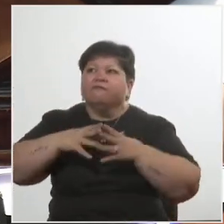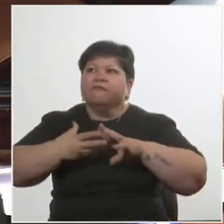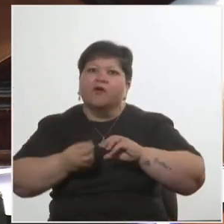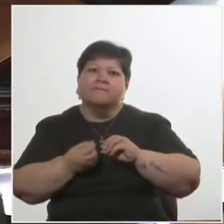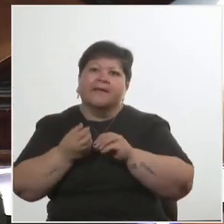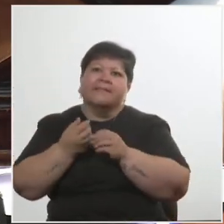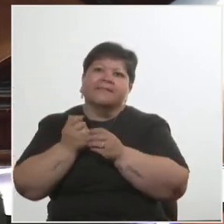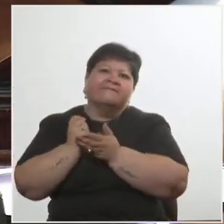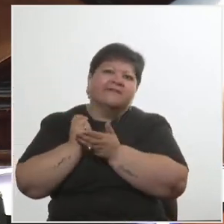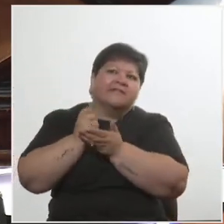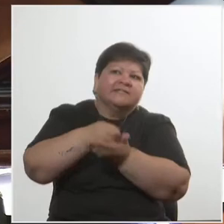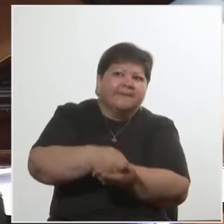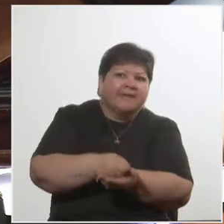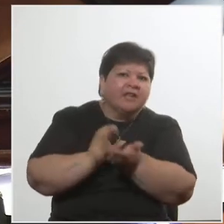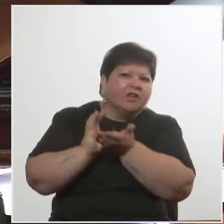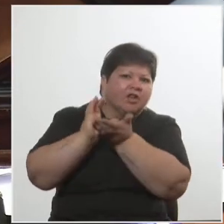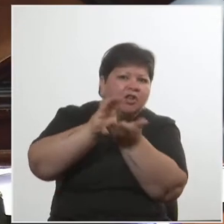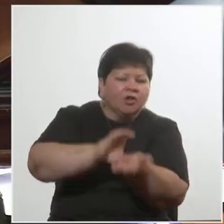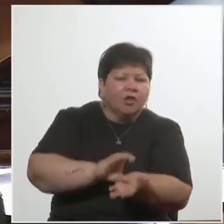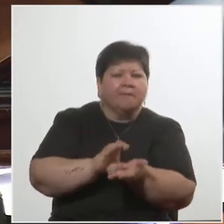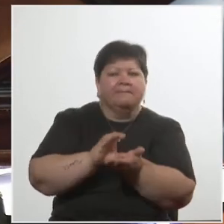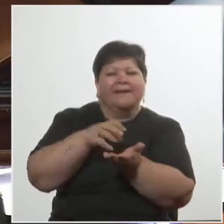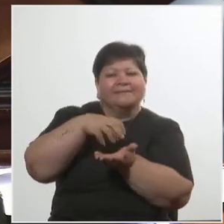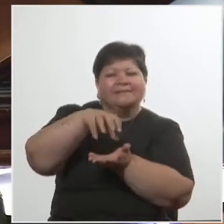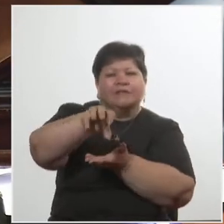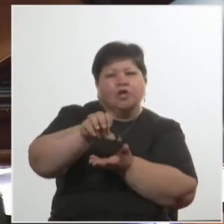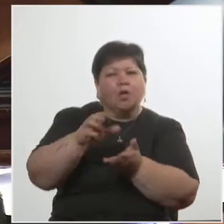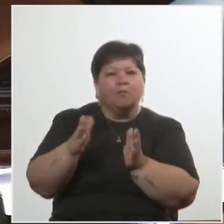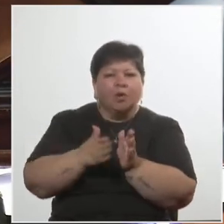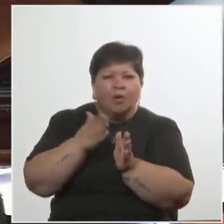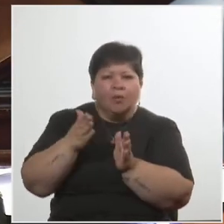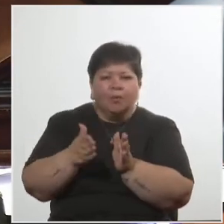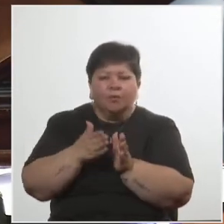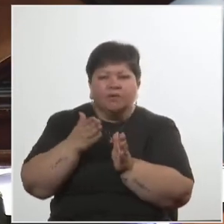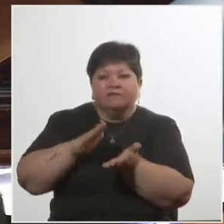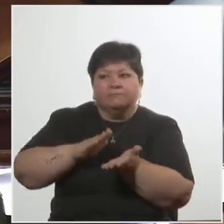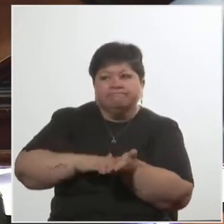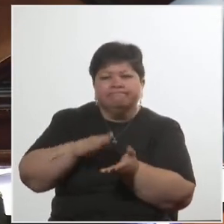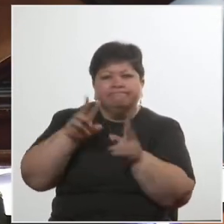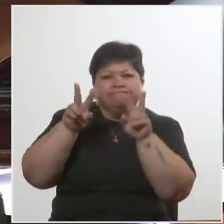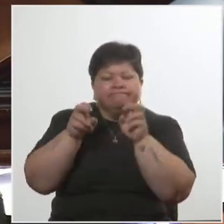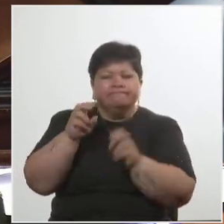sectores productivos este en problemas